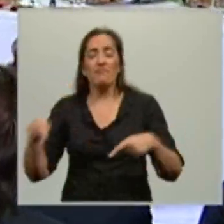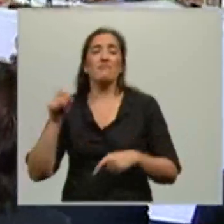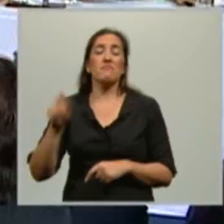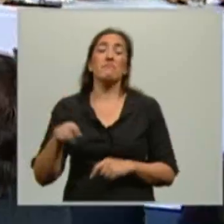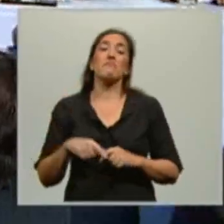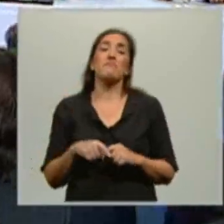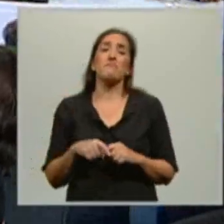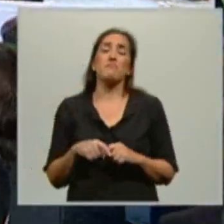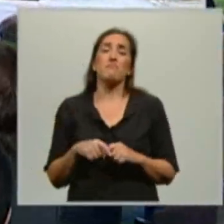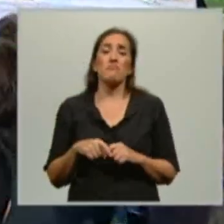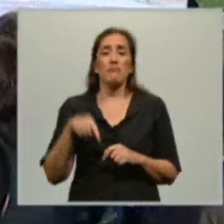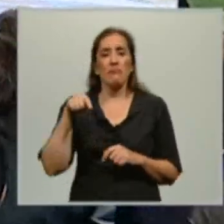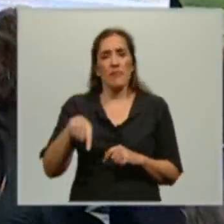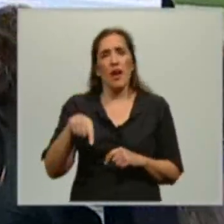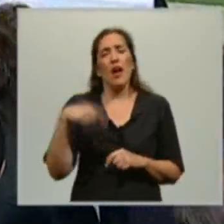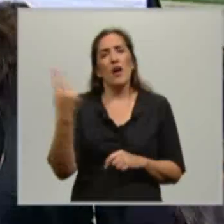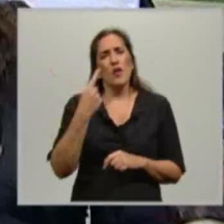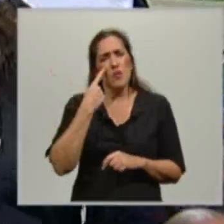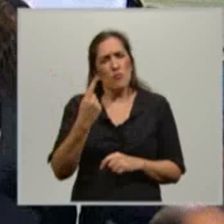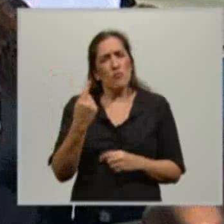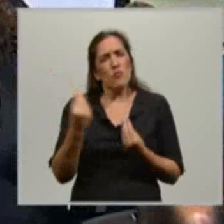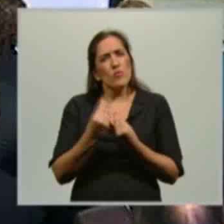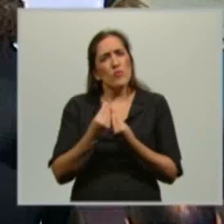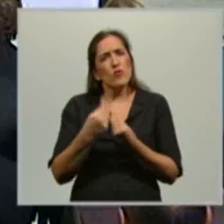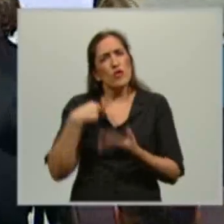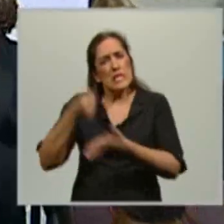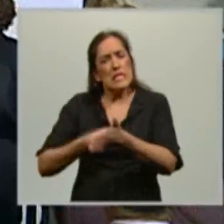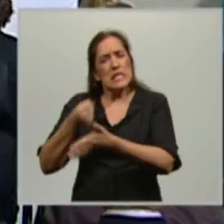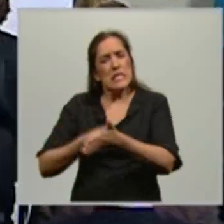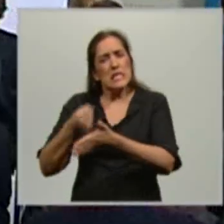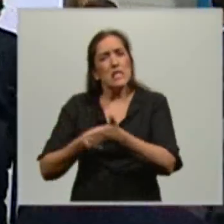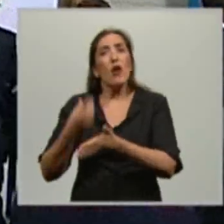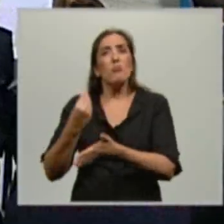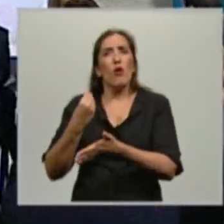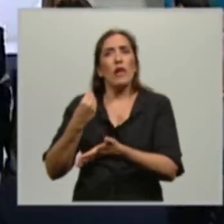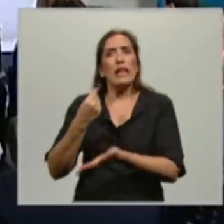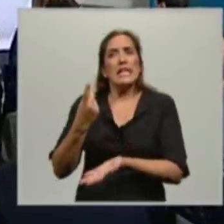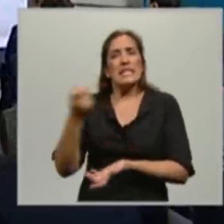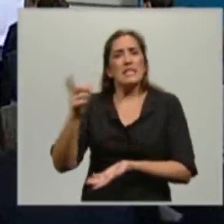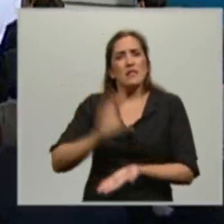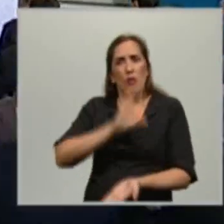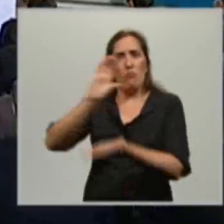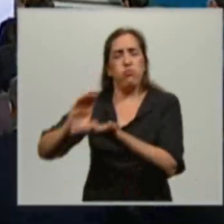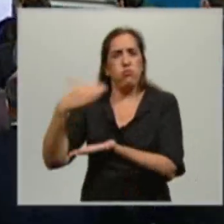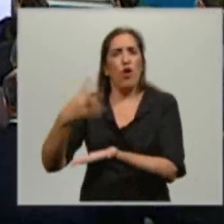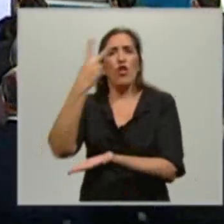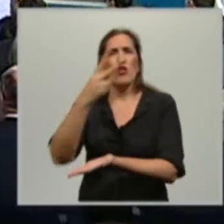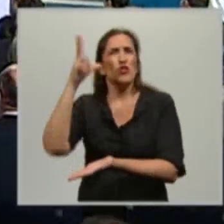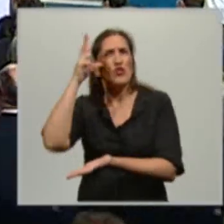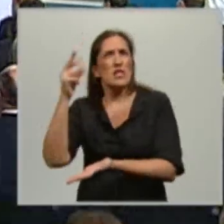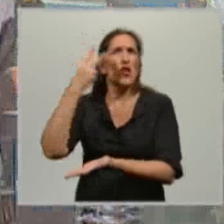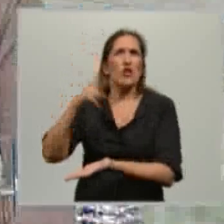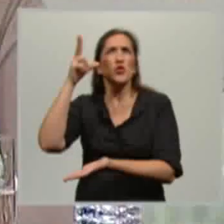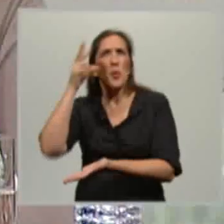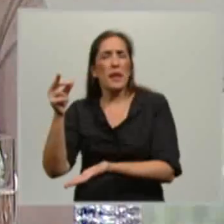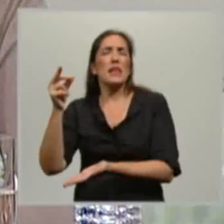esta historia de la colada continua, que la peleé mucho porque era una inversión grande, 280, 290 millones